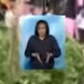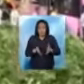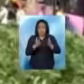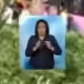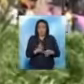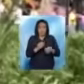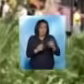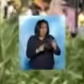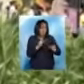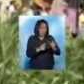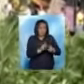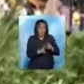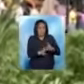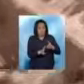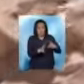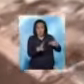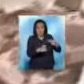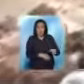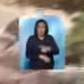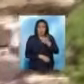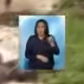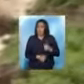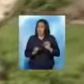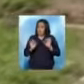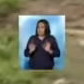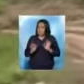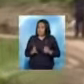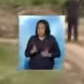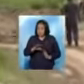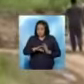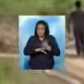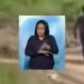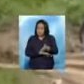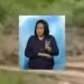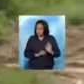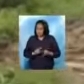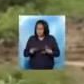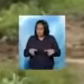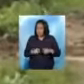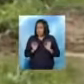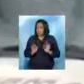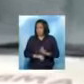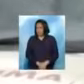cientos de pasajeros varados, otros seguían arriesgando sus vidas, cruzando las zonas de peligro.